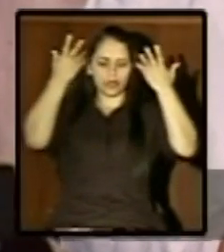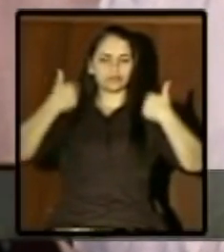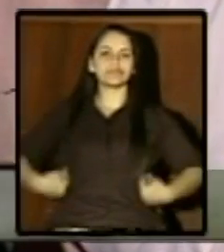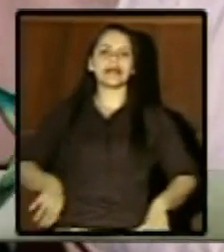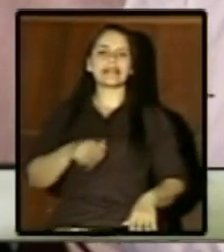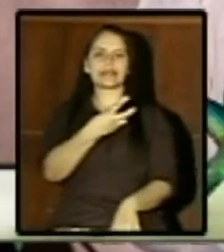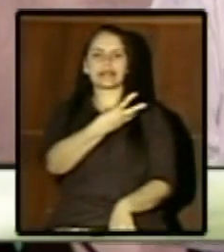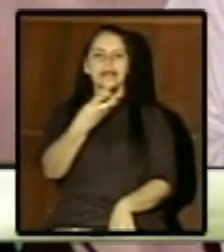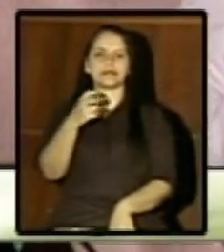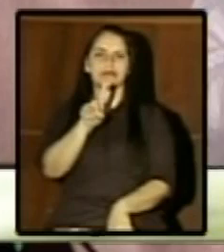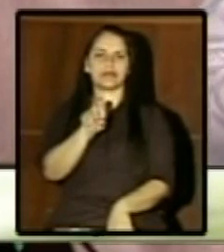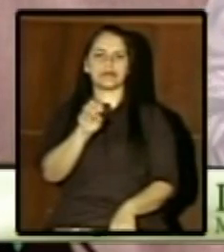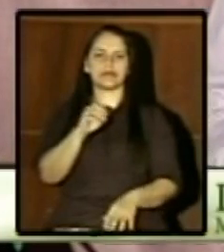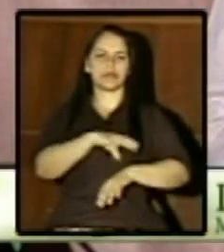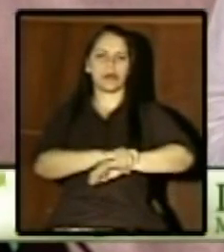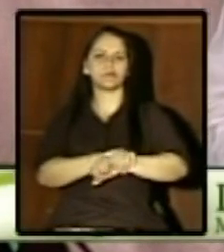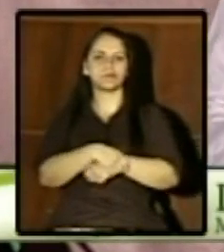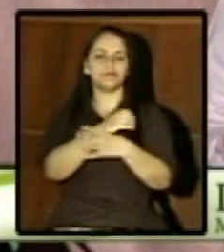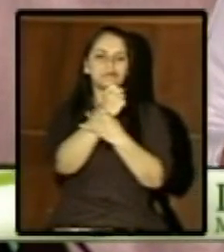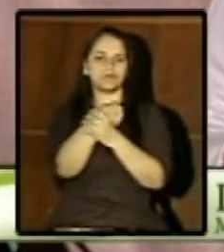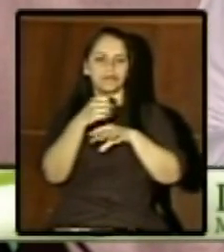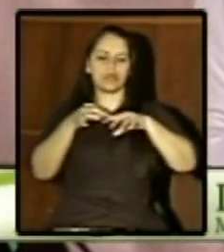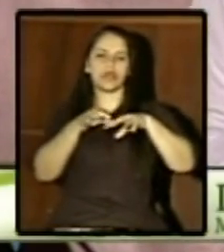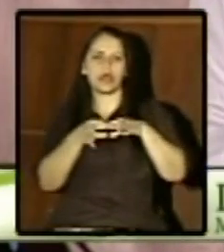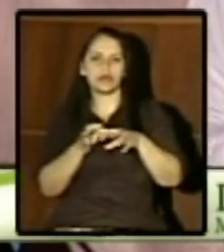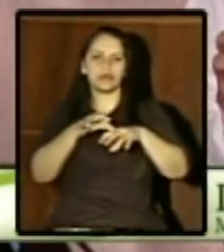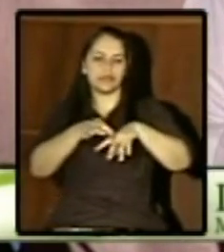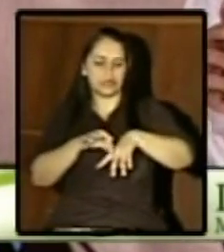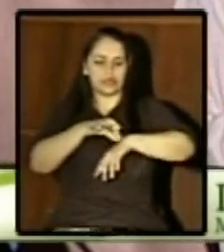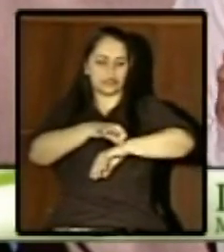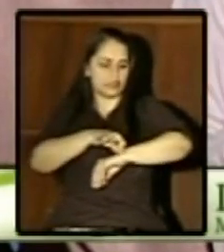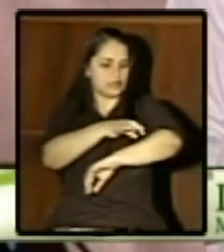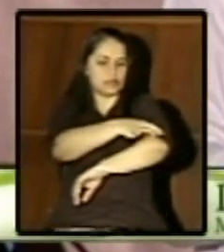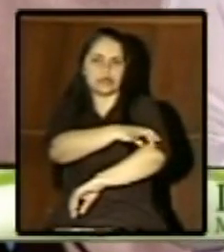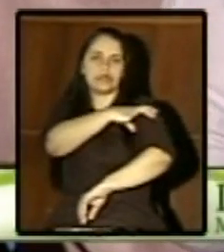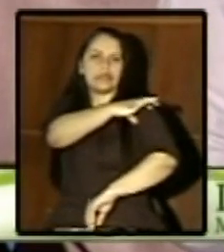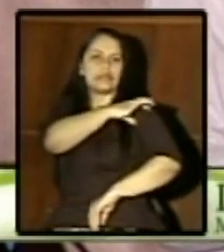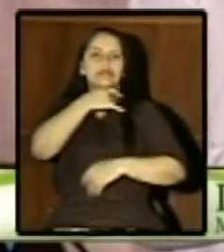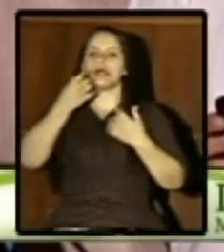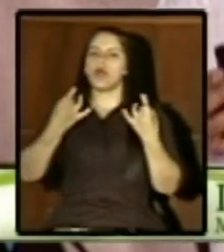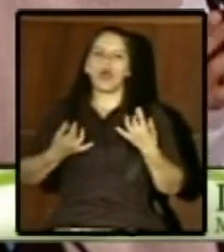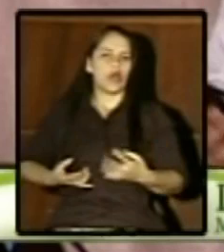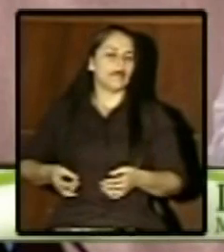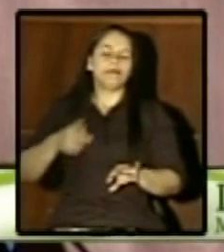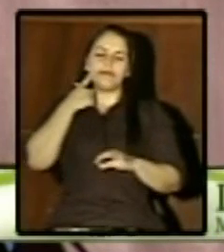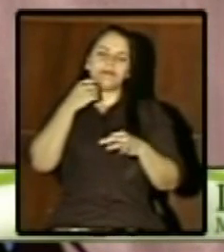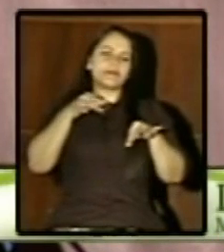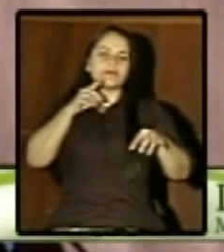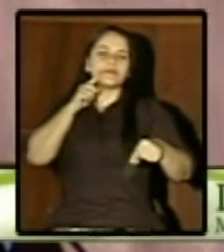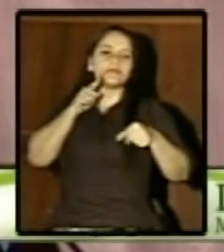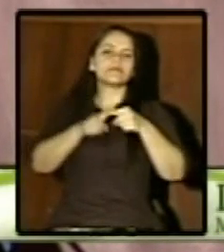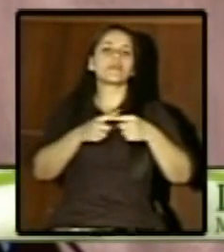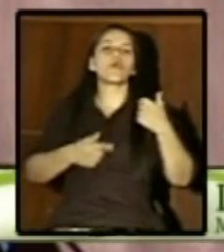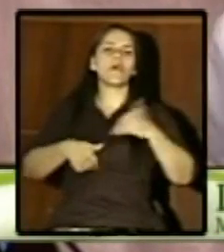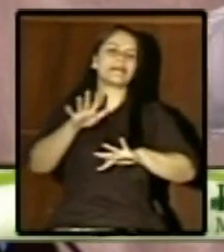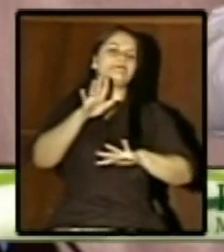360 articulaciones, ¿listo? Si vamos a hablar del dolor de las 360 articulaciones, pues no salimos de acá nunca, la verdad. Vamos a